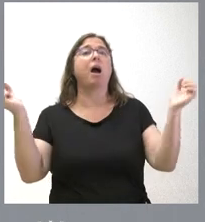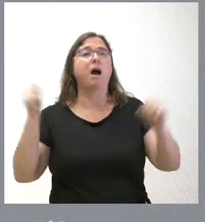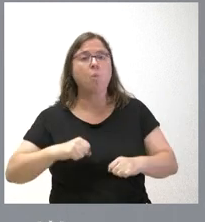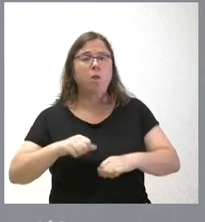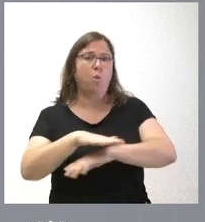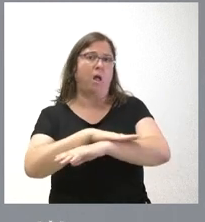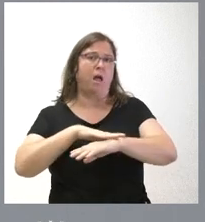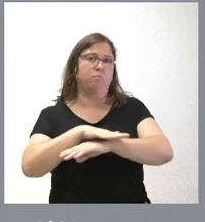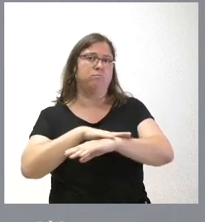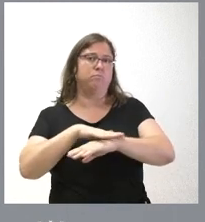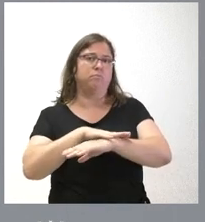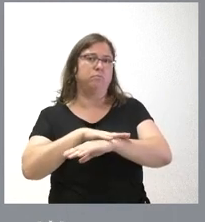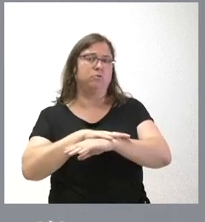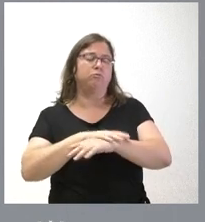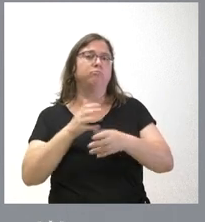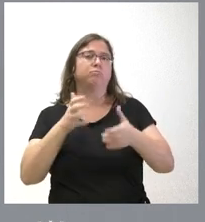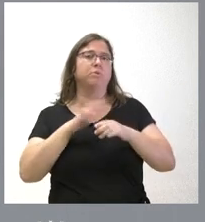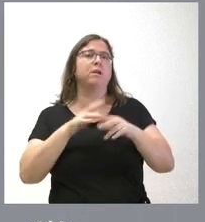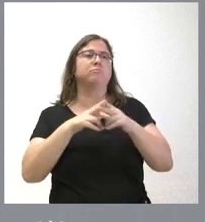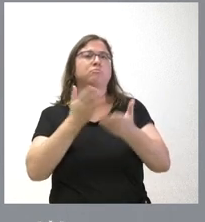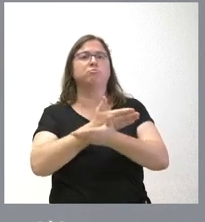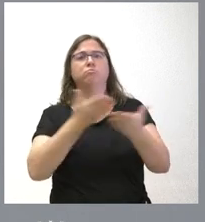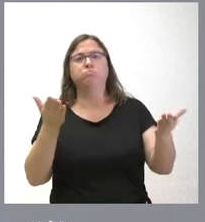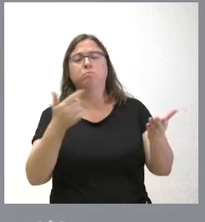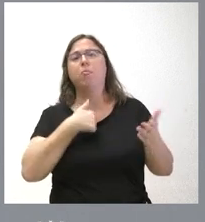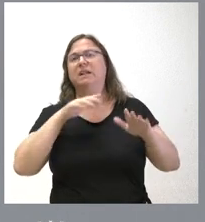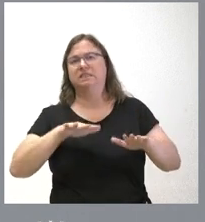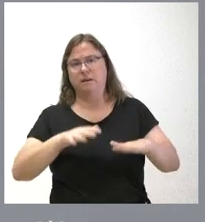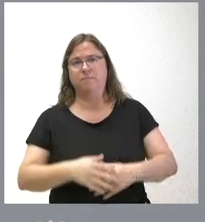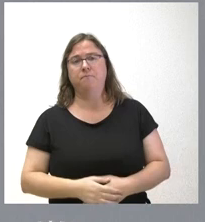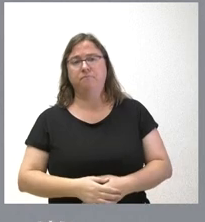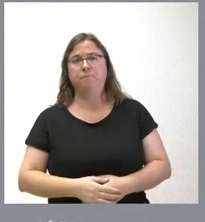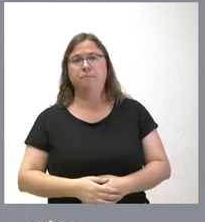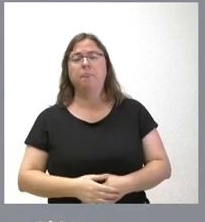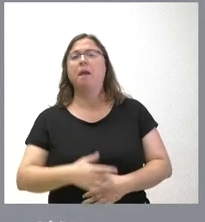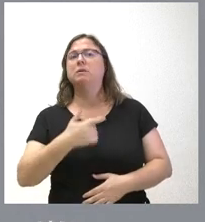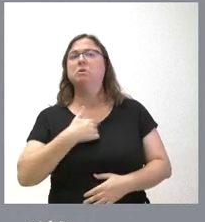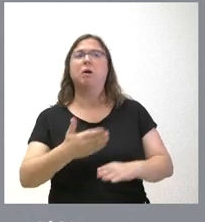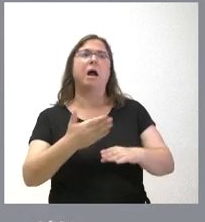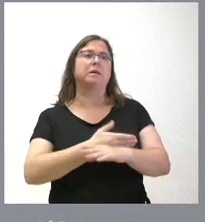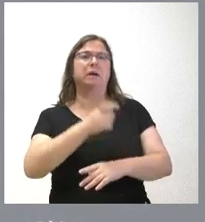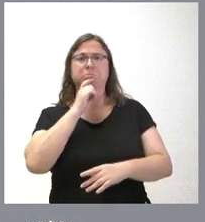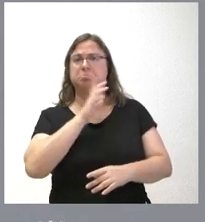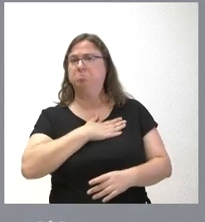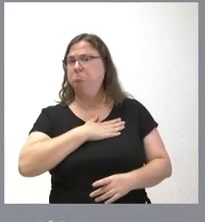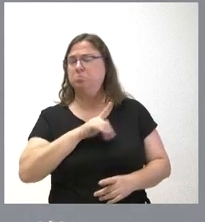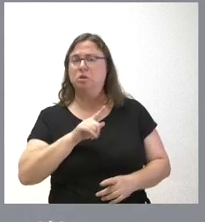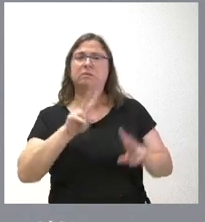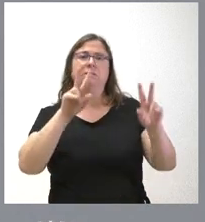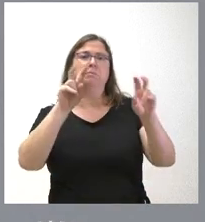que beneficien Al conjunto de los ciudadanos Siempre vamos a estar allí no quiero yo anticipar cuál es el contenido